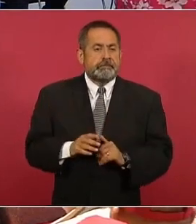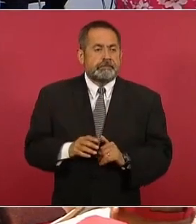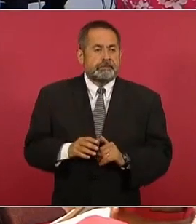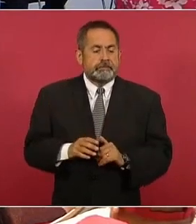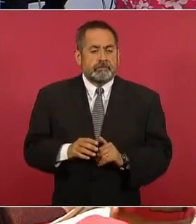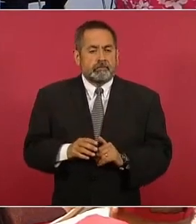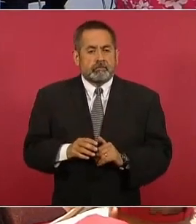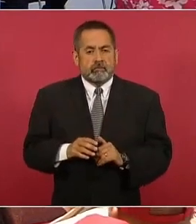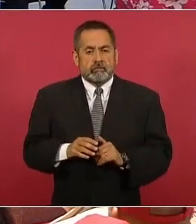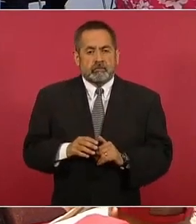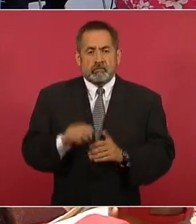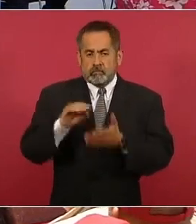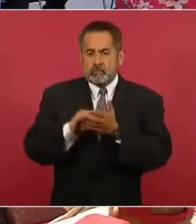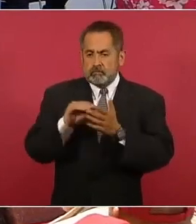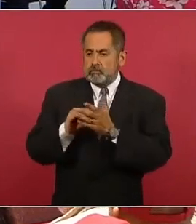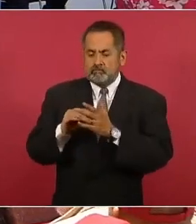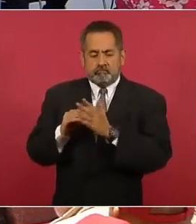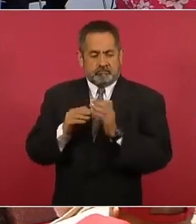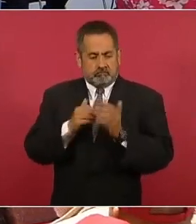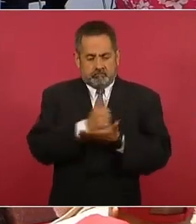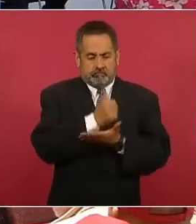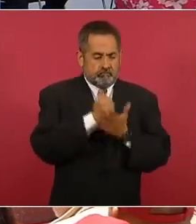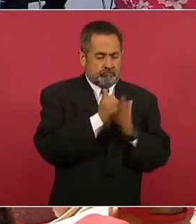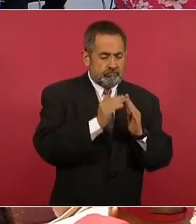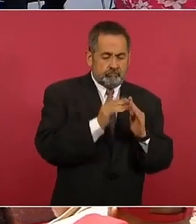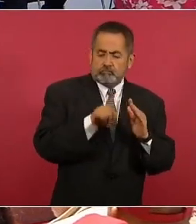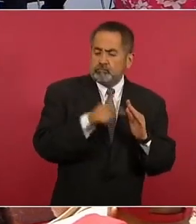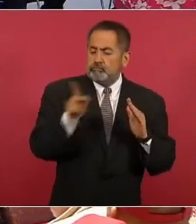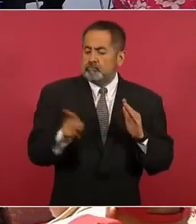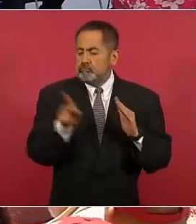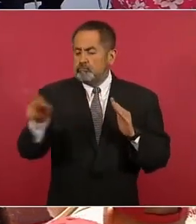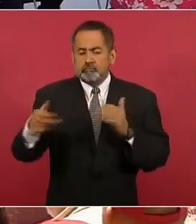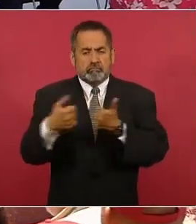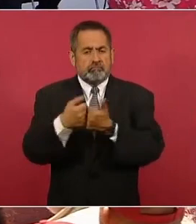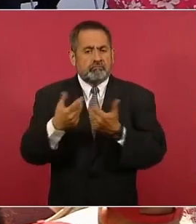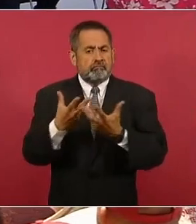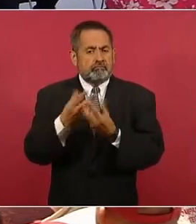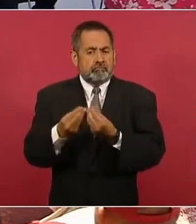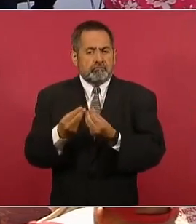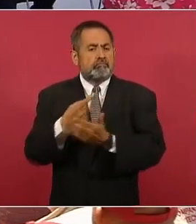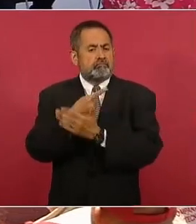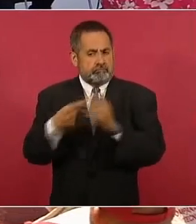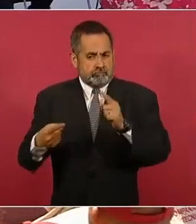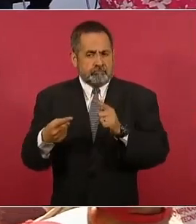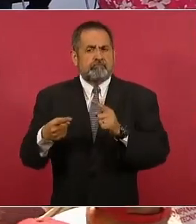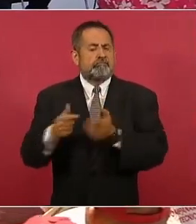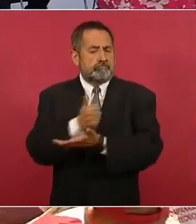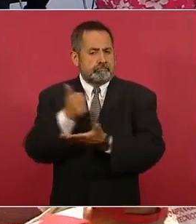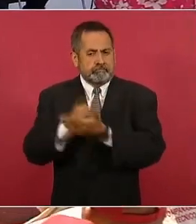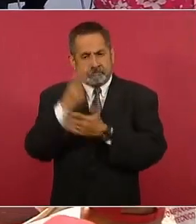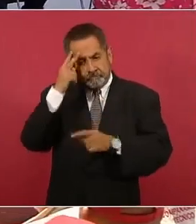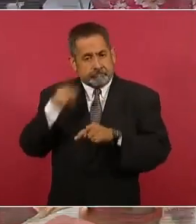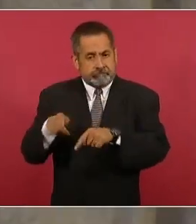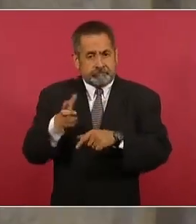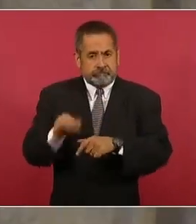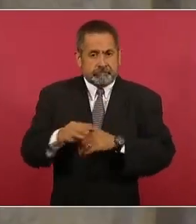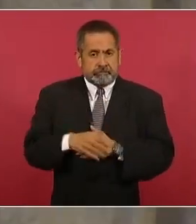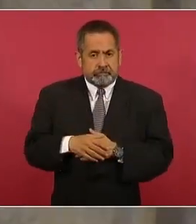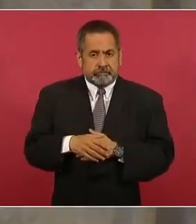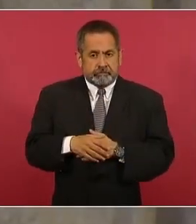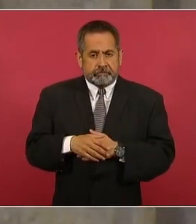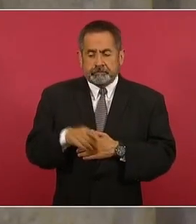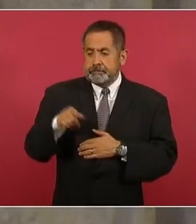la parte urbana, porque en esa mitad que es rural es donde se recargan